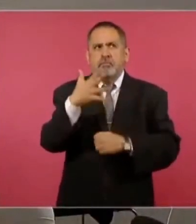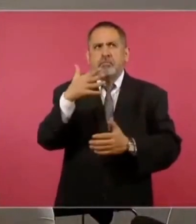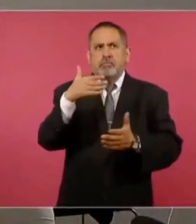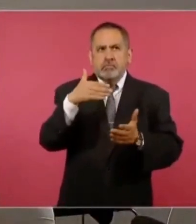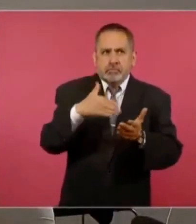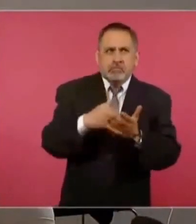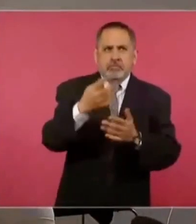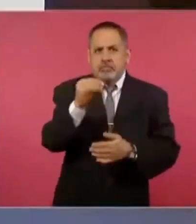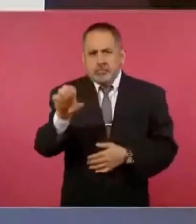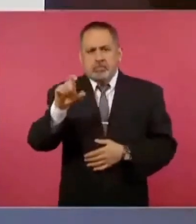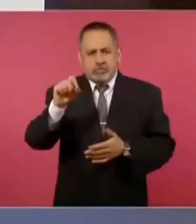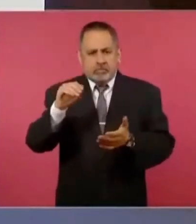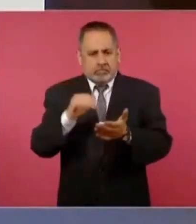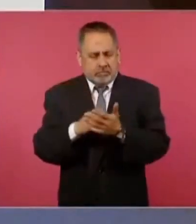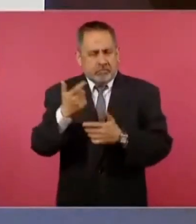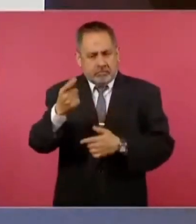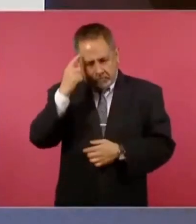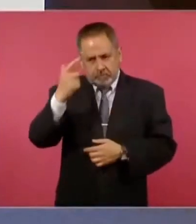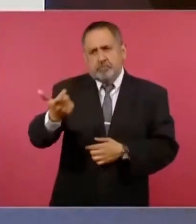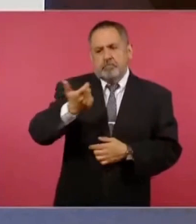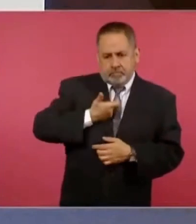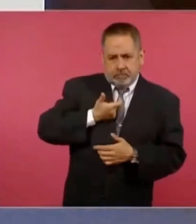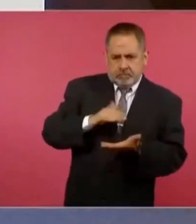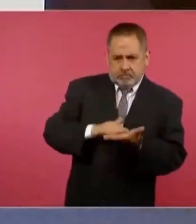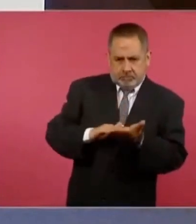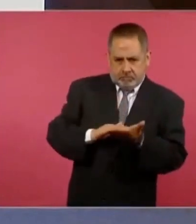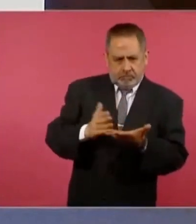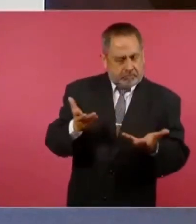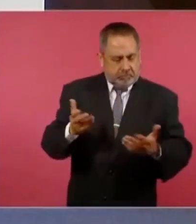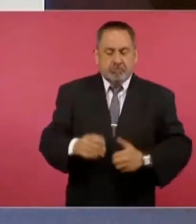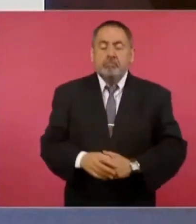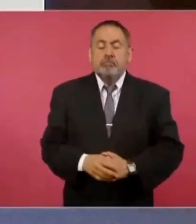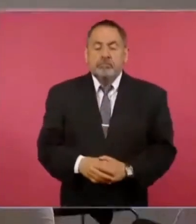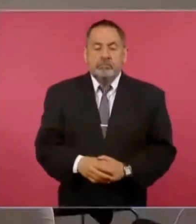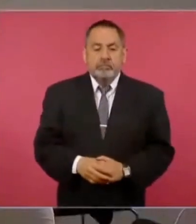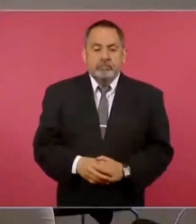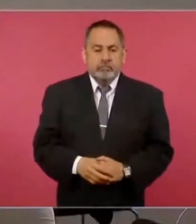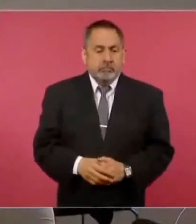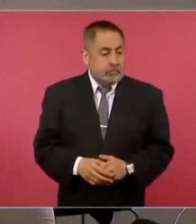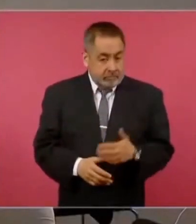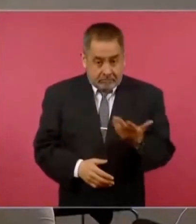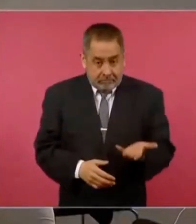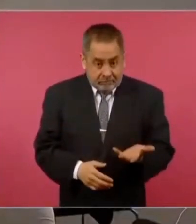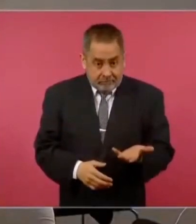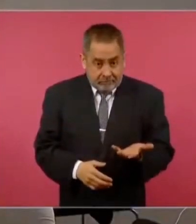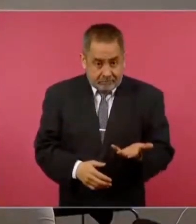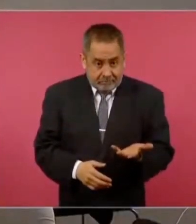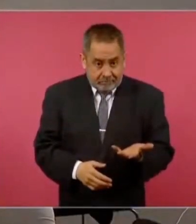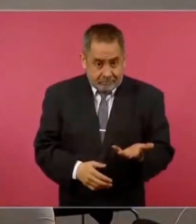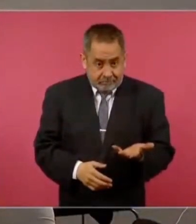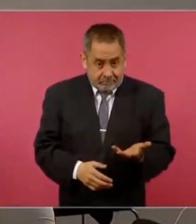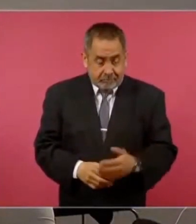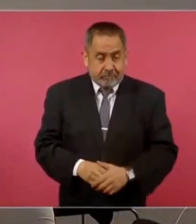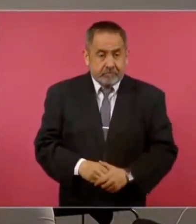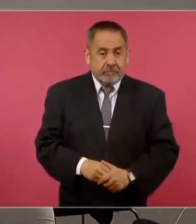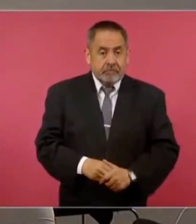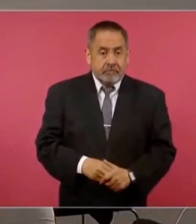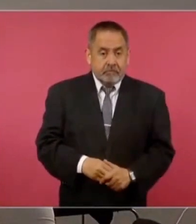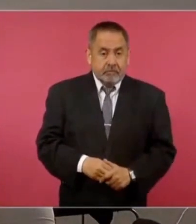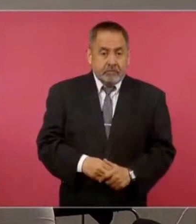115.920.000 pesos para el pago correspondiente. Entonces, pero así como esto,